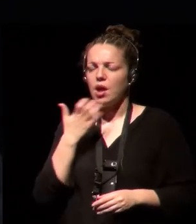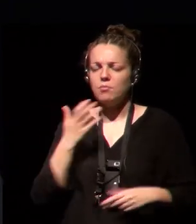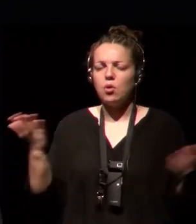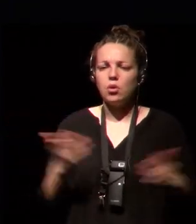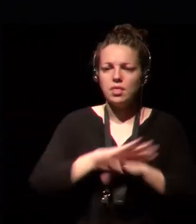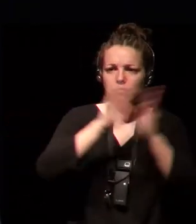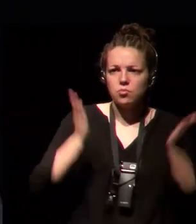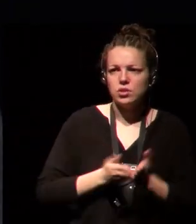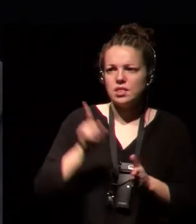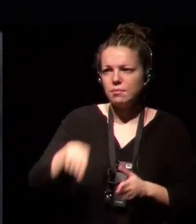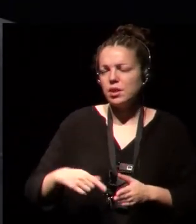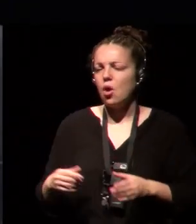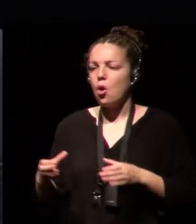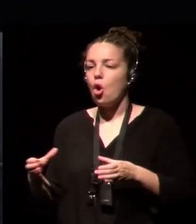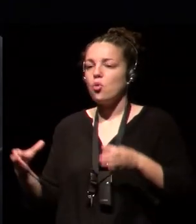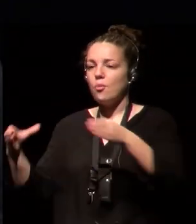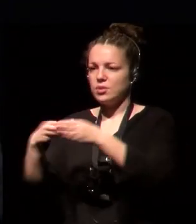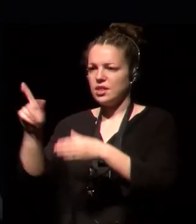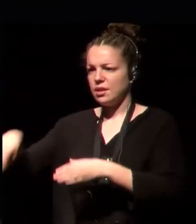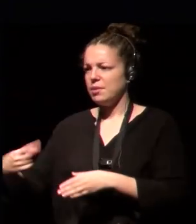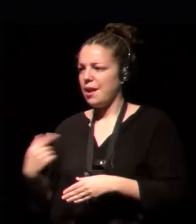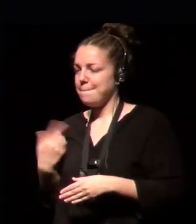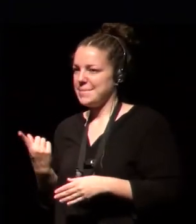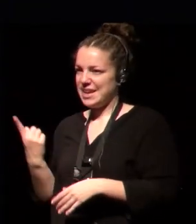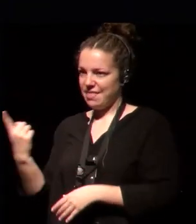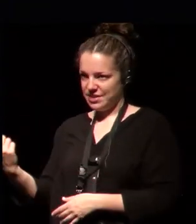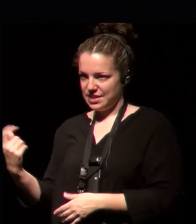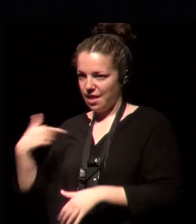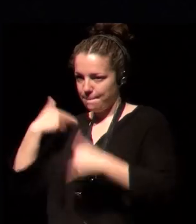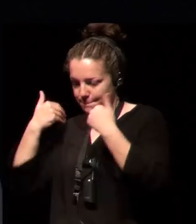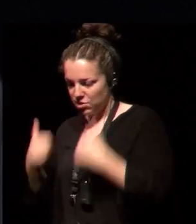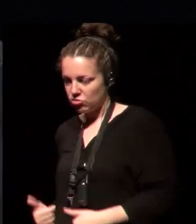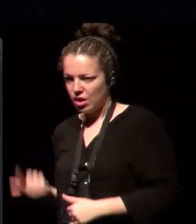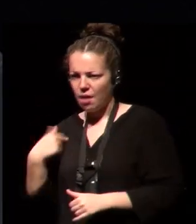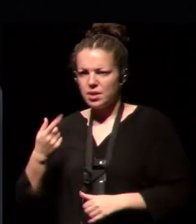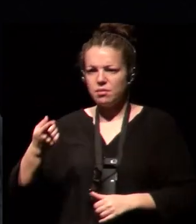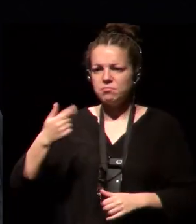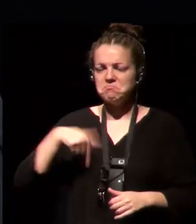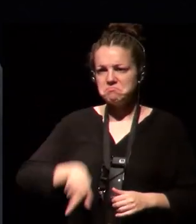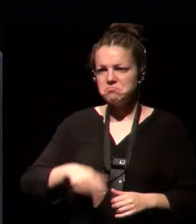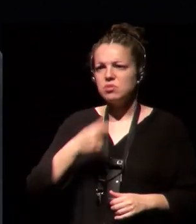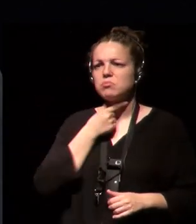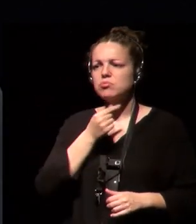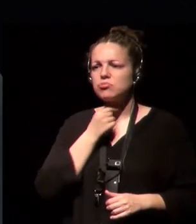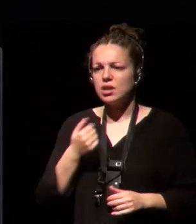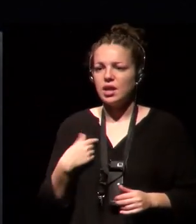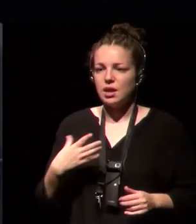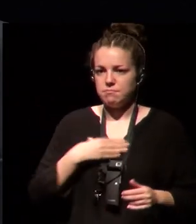personal. Y entonces esto me gustaría que trabajarais en esa hoja en blanco.